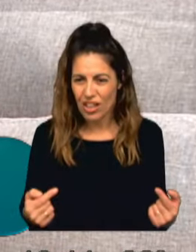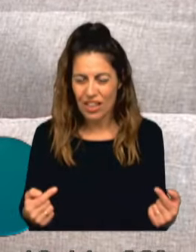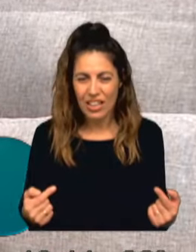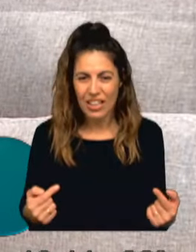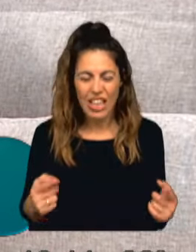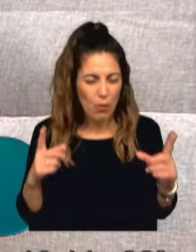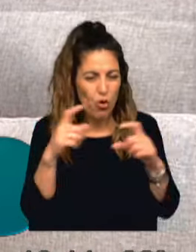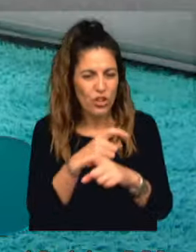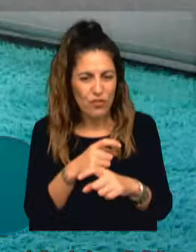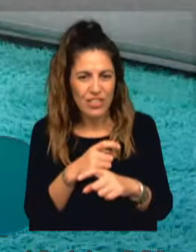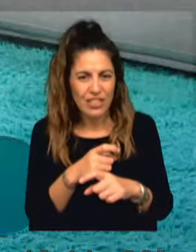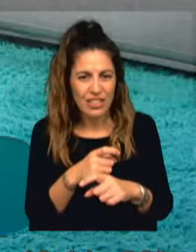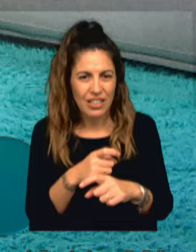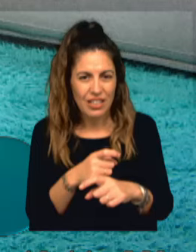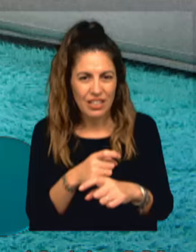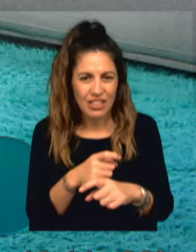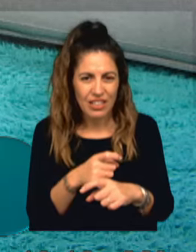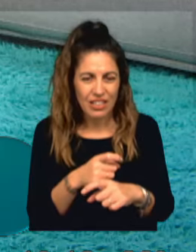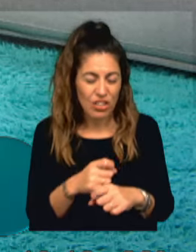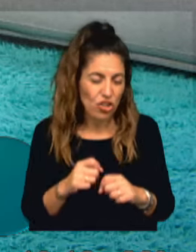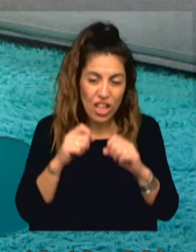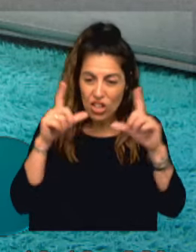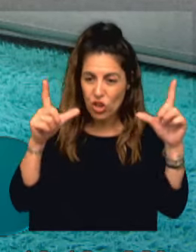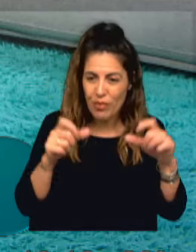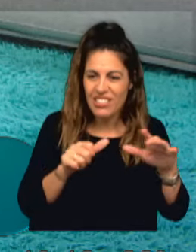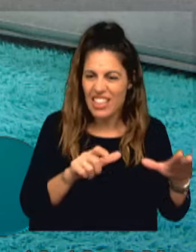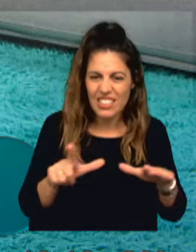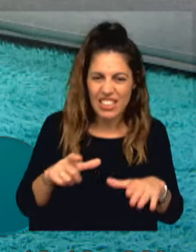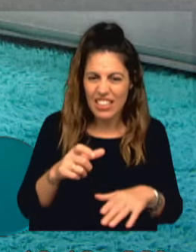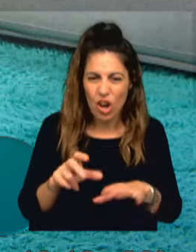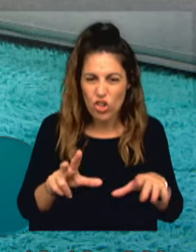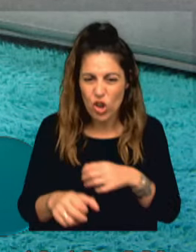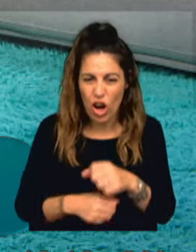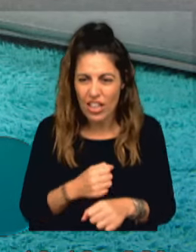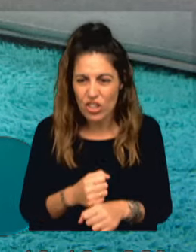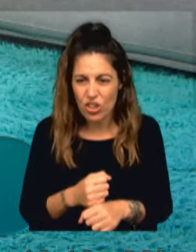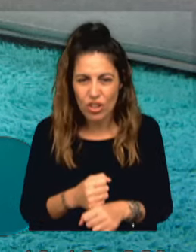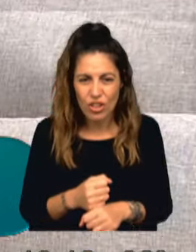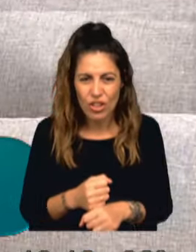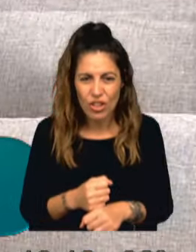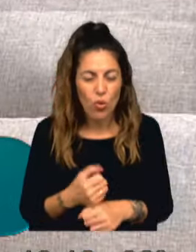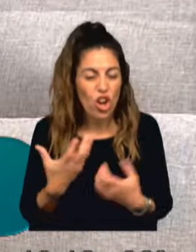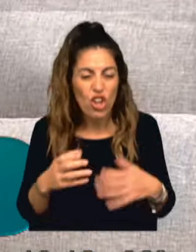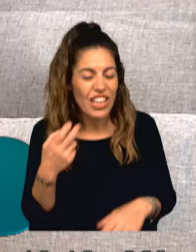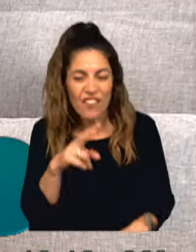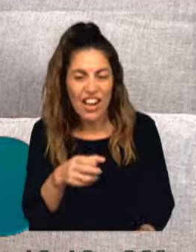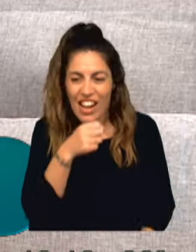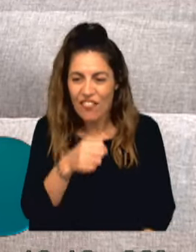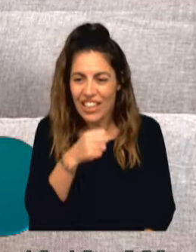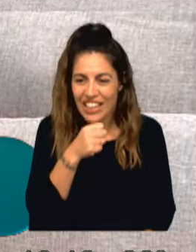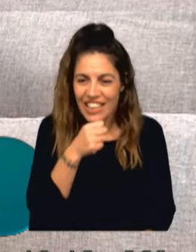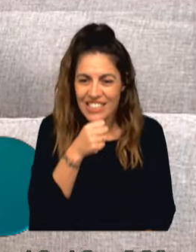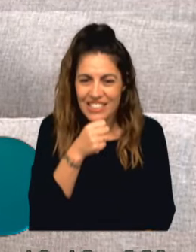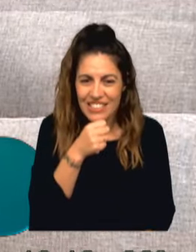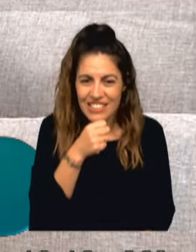O es muy difícil De hecho acá estamos sentados decir nos asombra 6 7 años 8 años No tampoco uno quiere ver la vejez en el ser